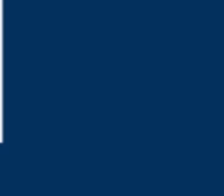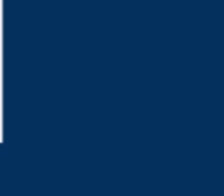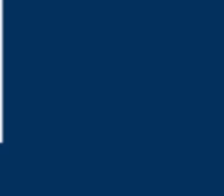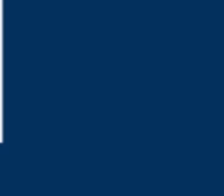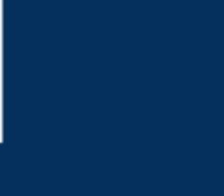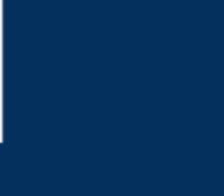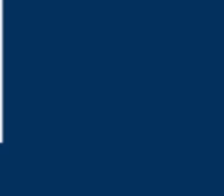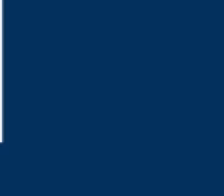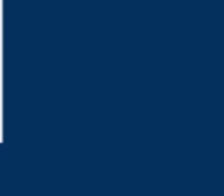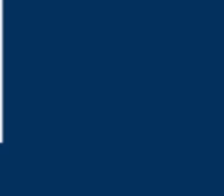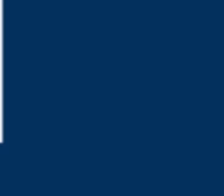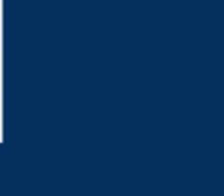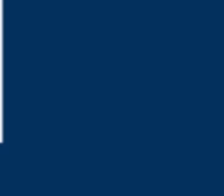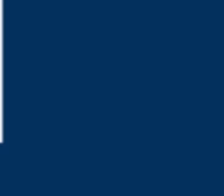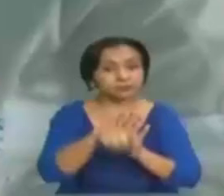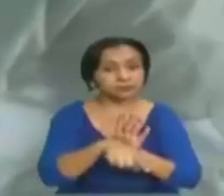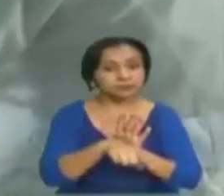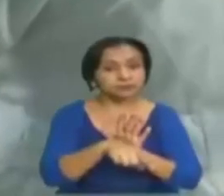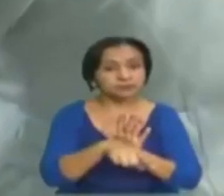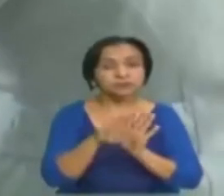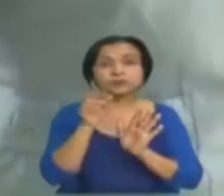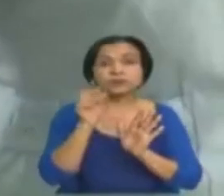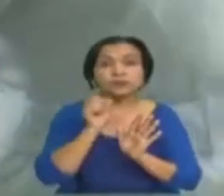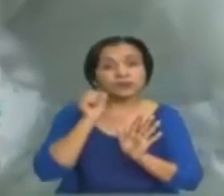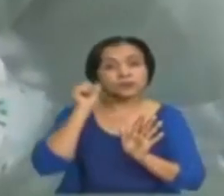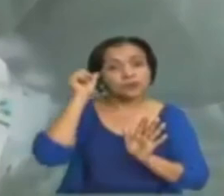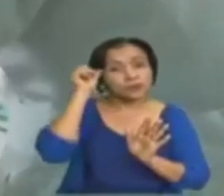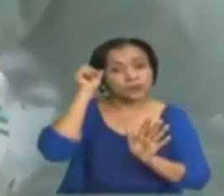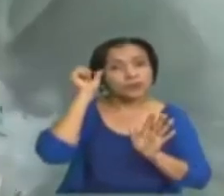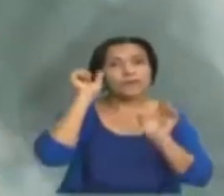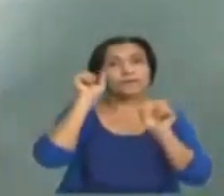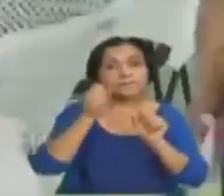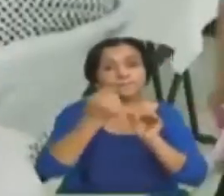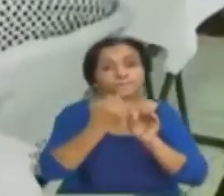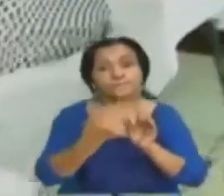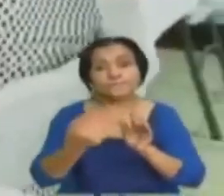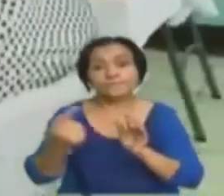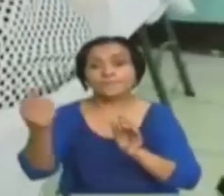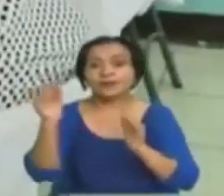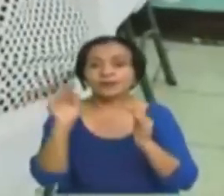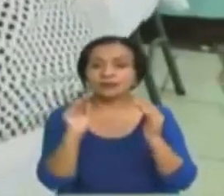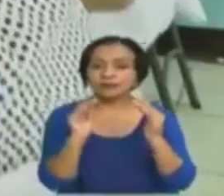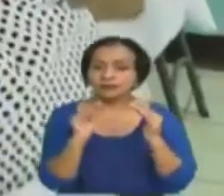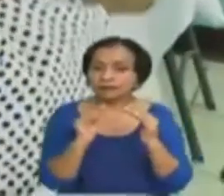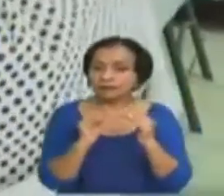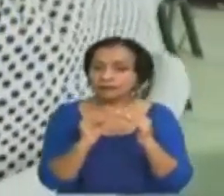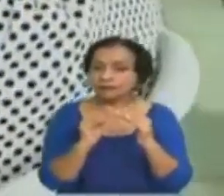$207.962. Para Noticias 12, Gabriela Solórzano.